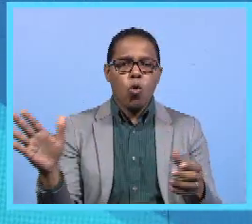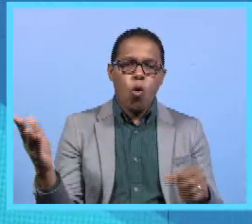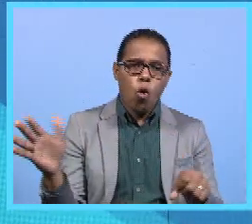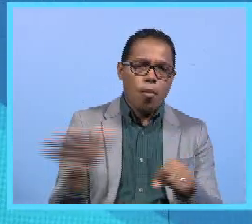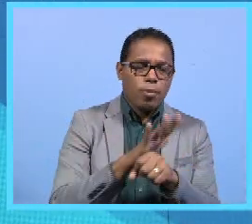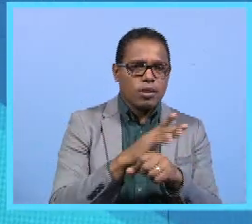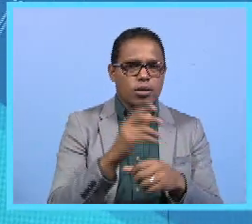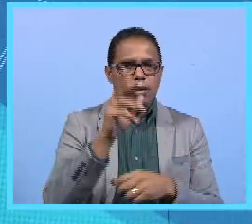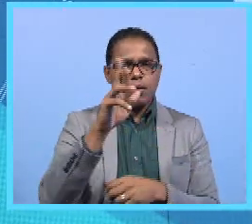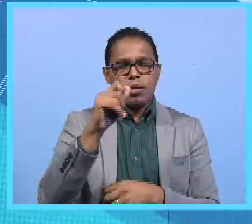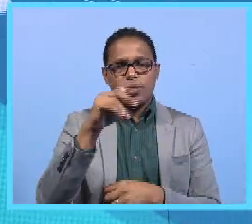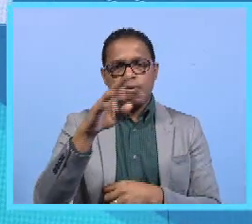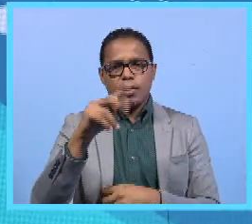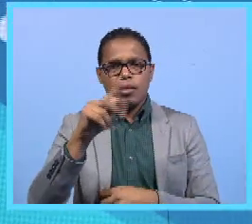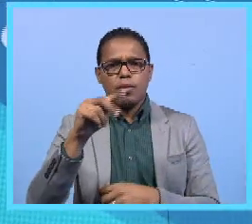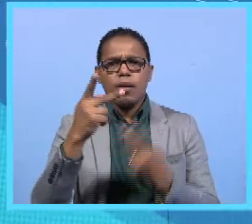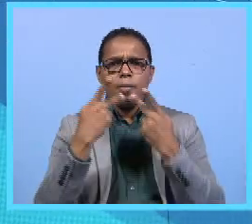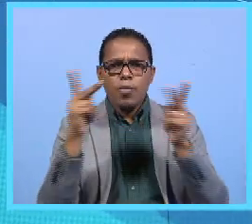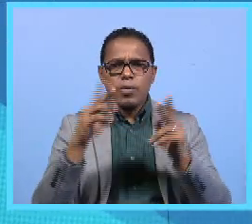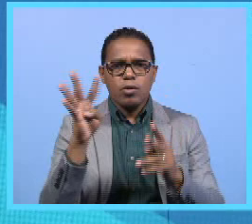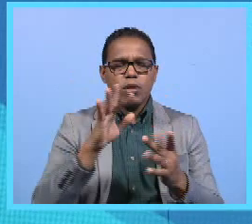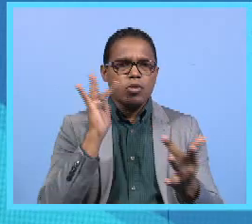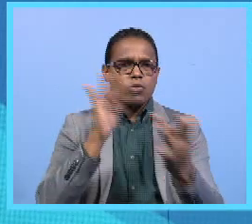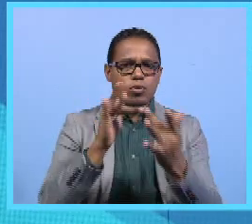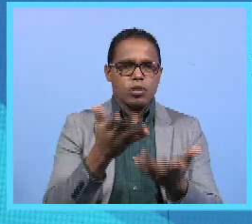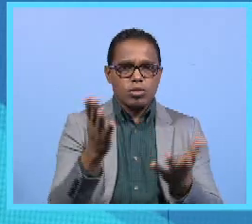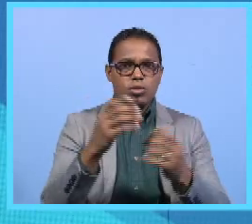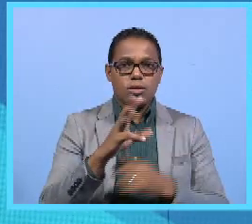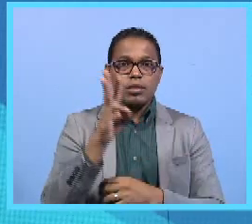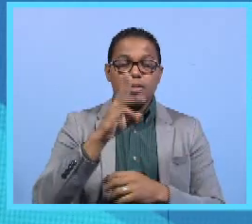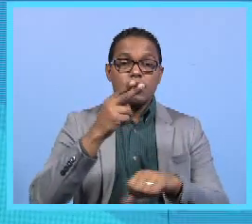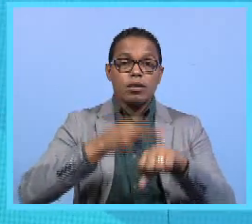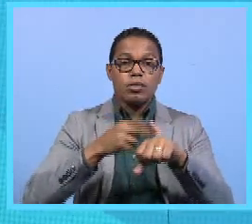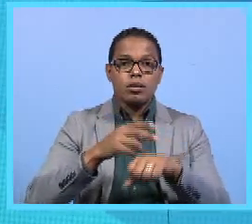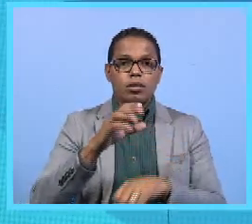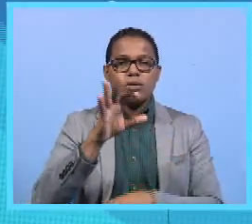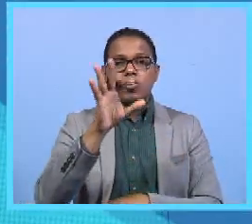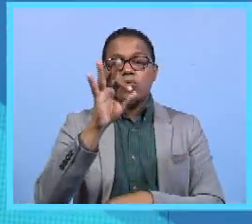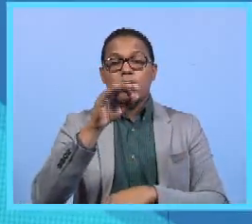tu televisión pública. El 4 conecta. Nos encontramos a las 6 de la tarde y